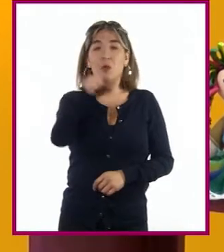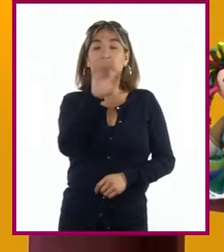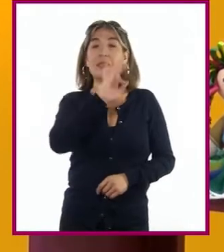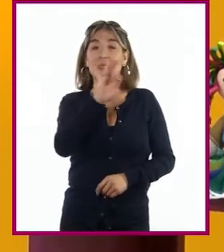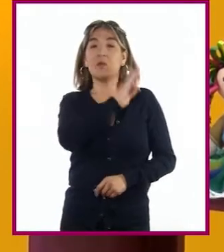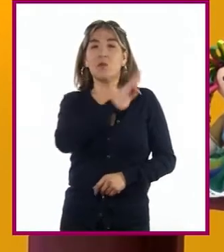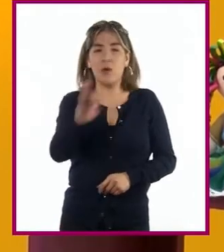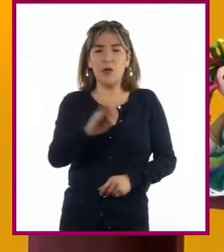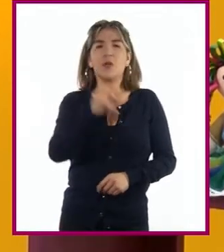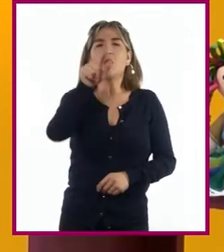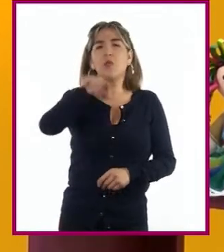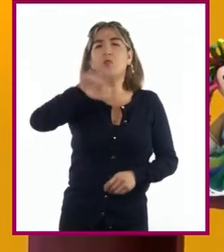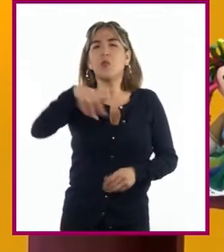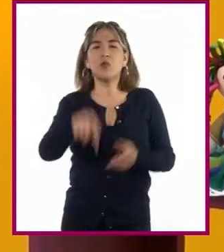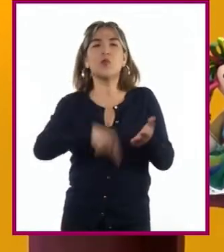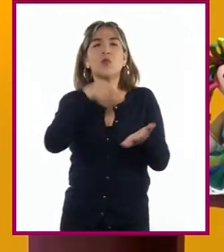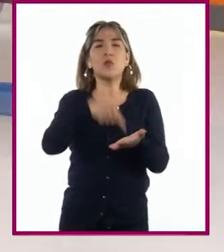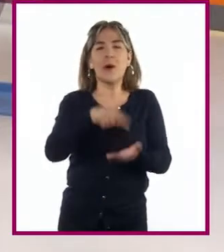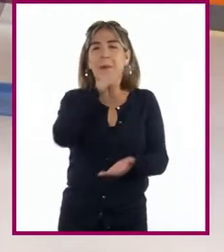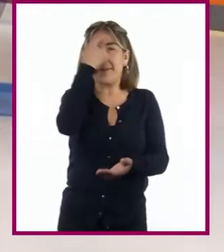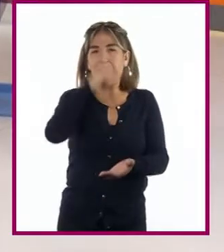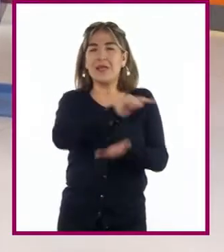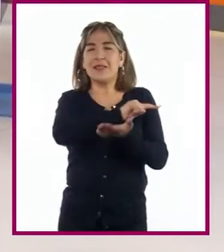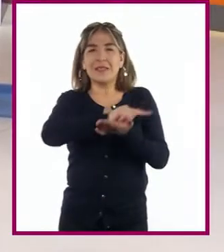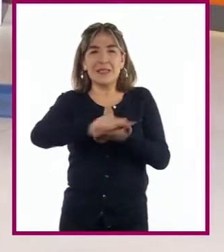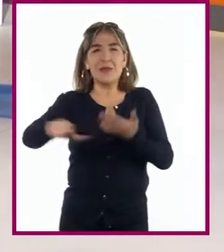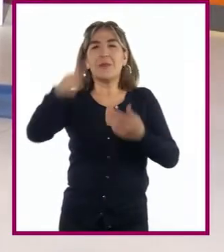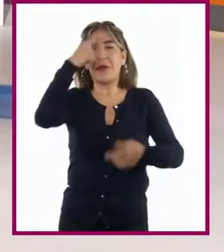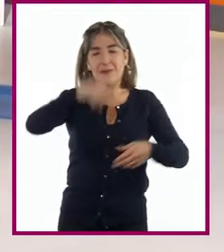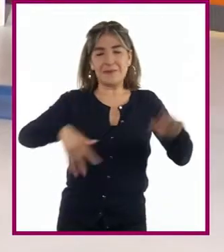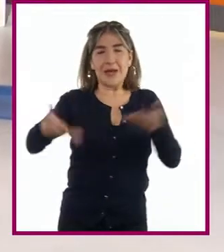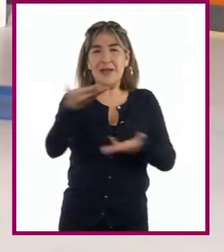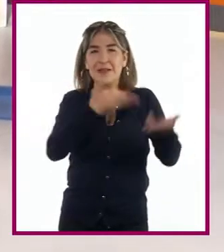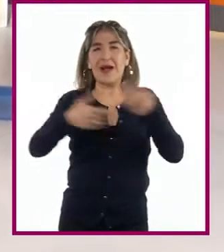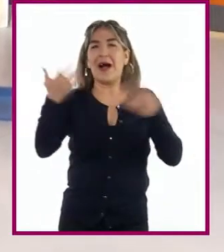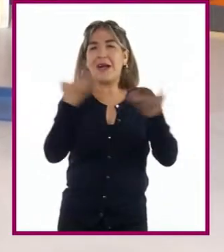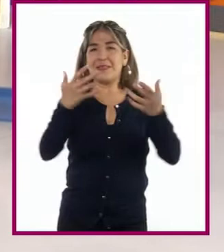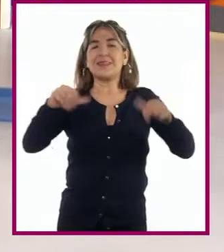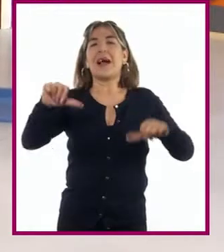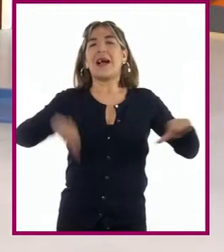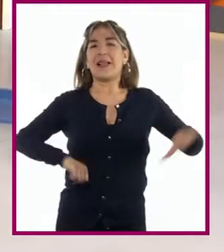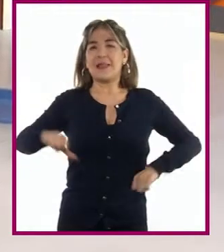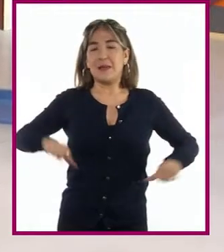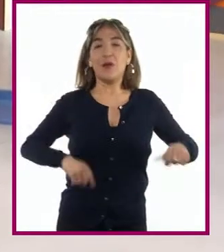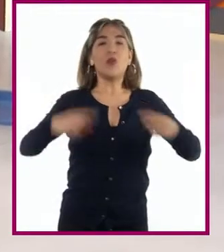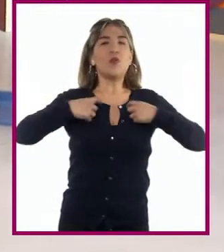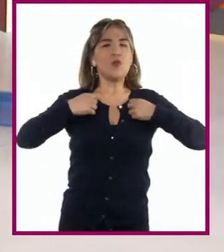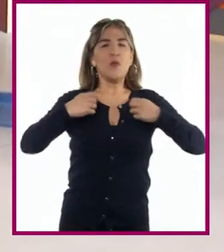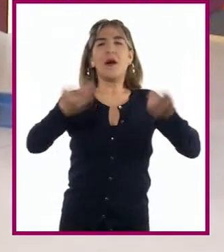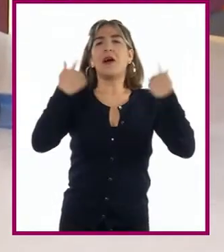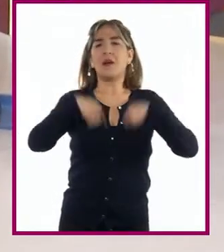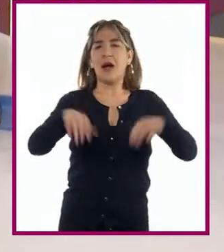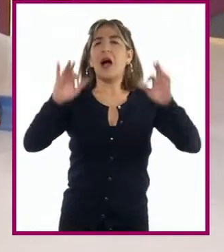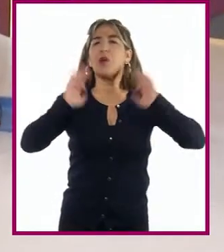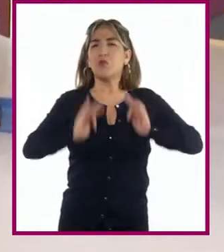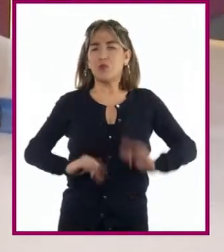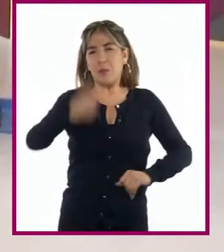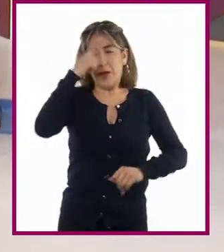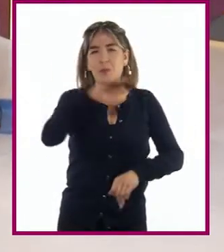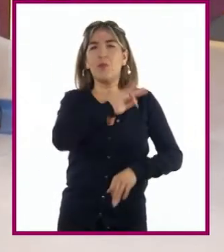posible, busques un espacio en donde puedas desenvolverte libremente y utilizar ropa cómoda para poder